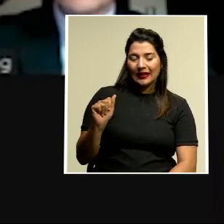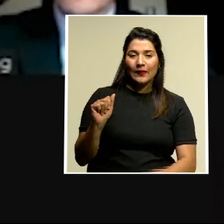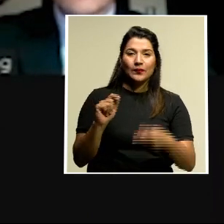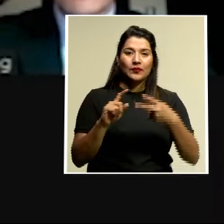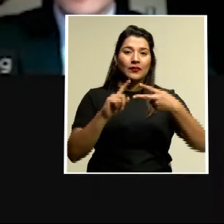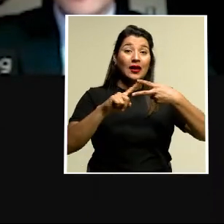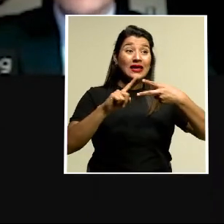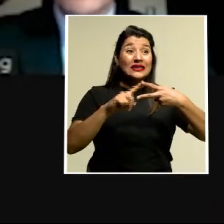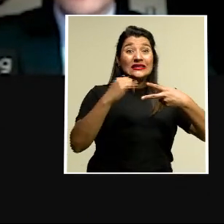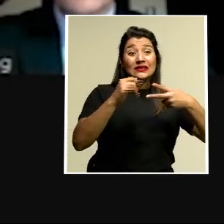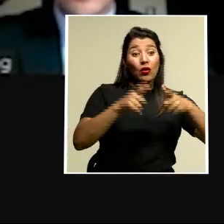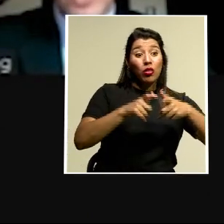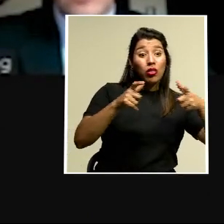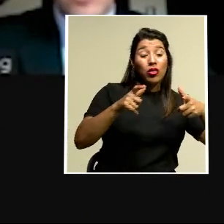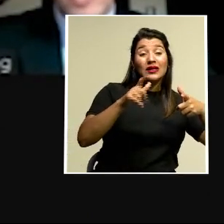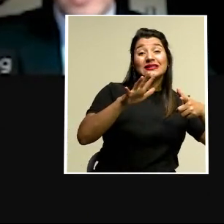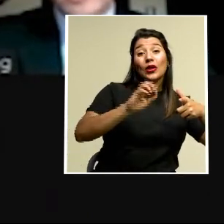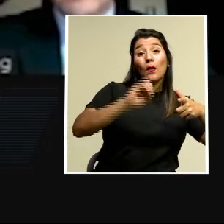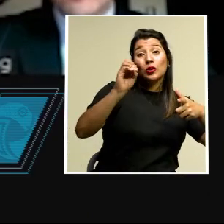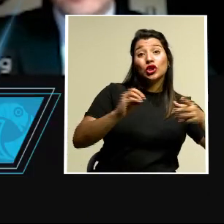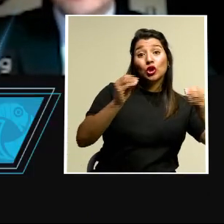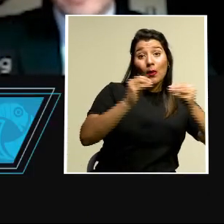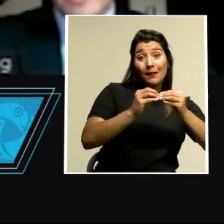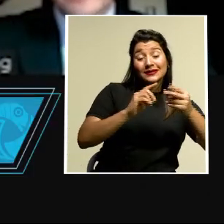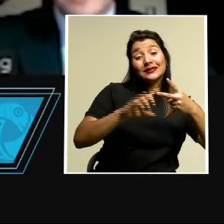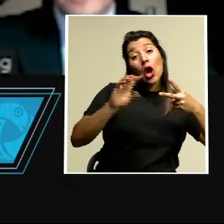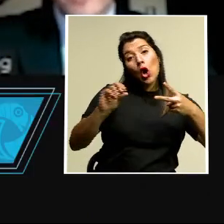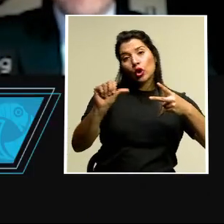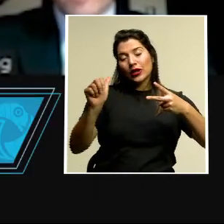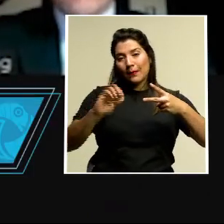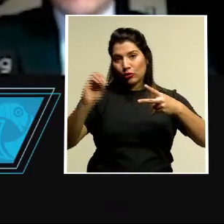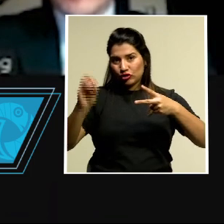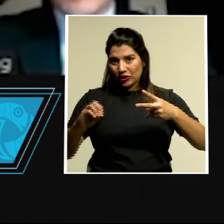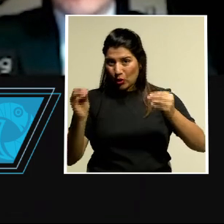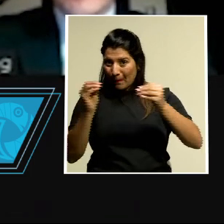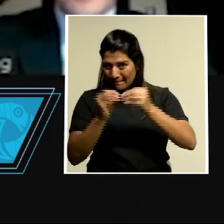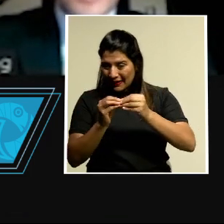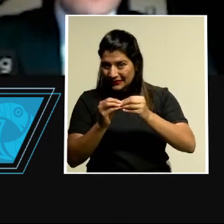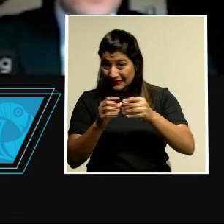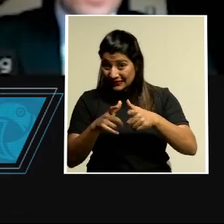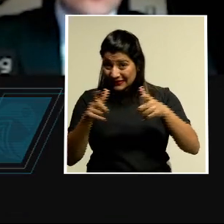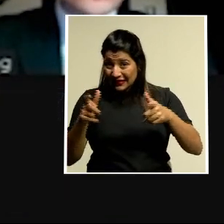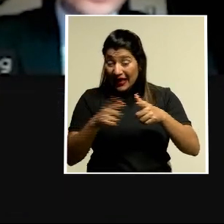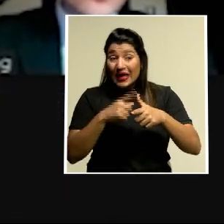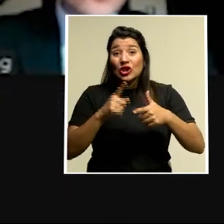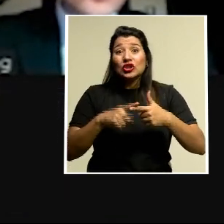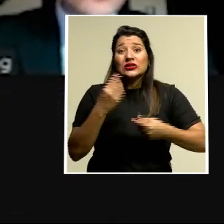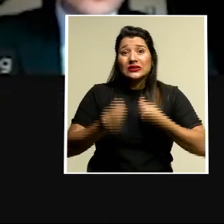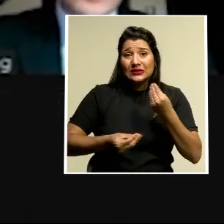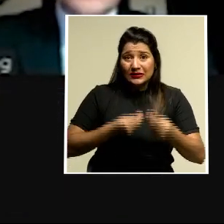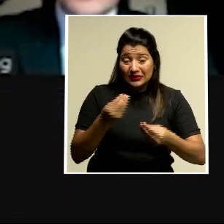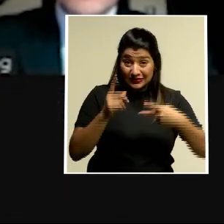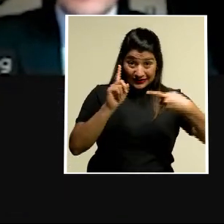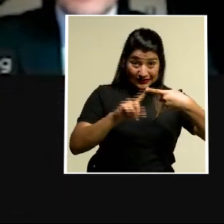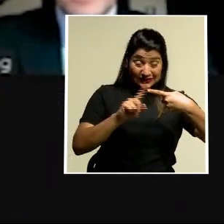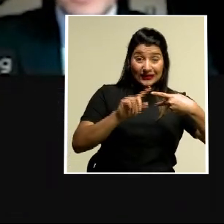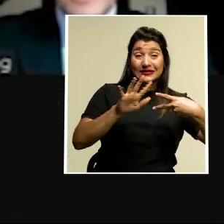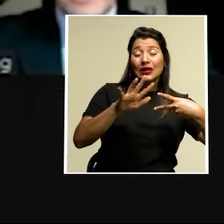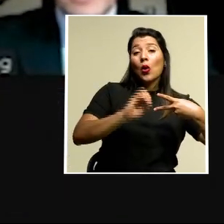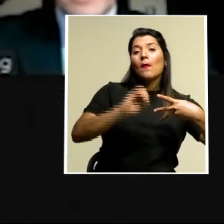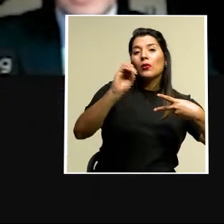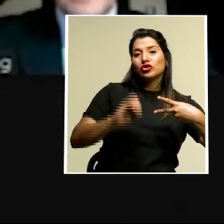Sin embargo, las autoridades de salud advierten que su llegada será inminente. Ante esta situación ya se proyectaron 2